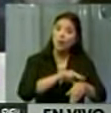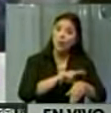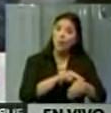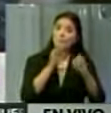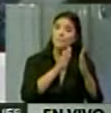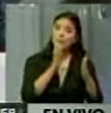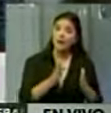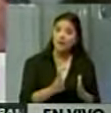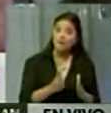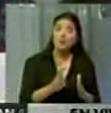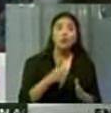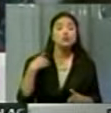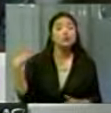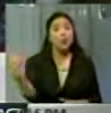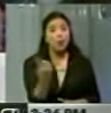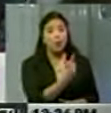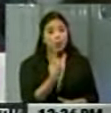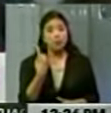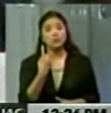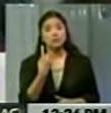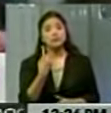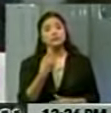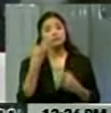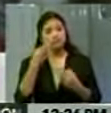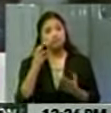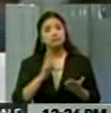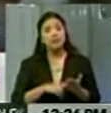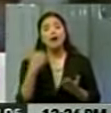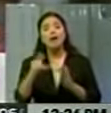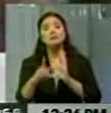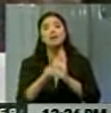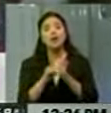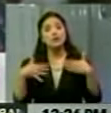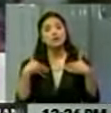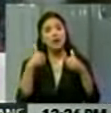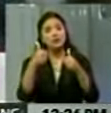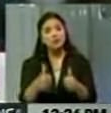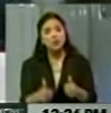médicas nos sumemos a la posibilidad de la garantía del derecho a la salud colocando el acceso.